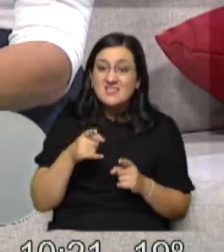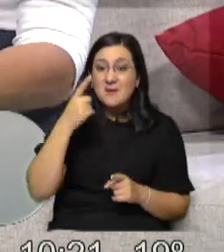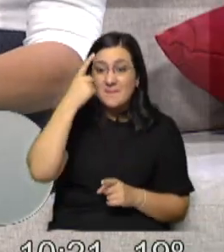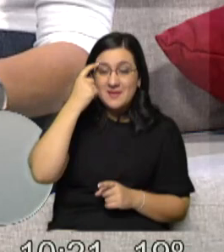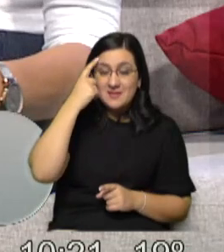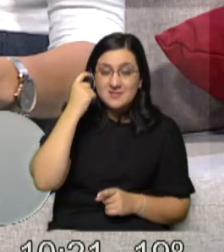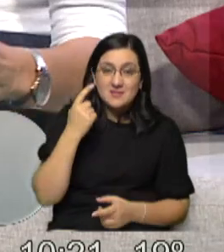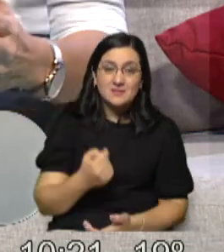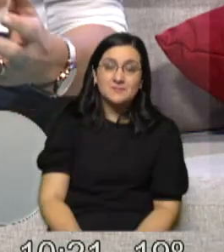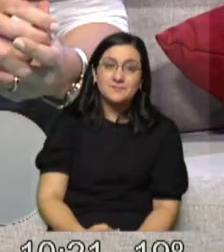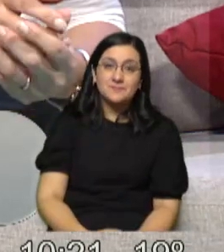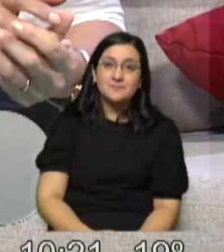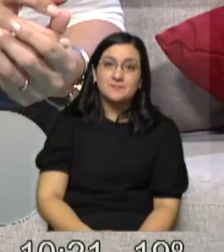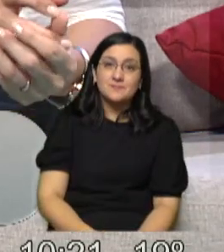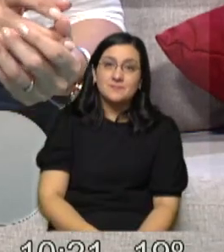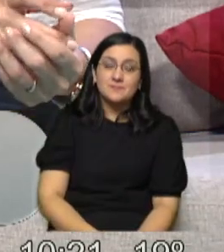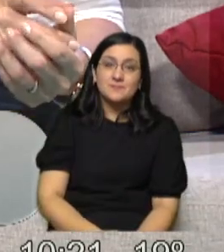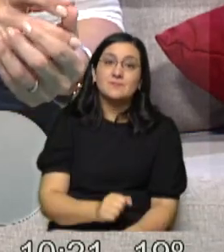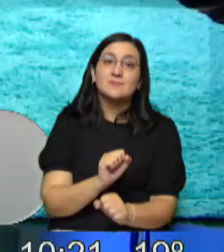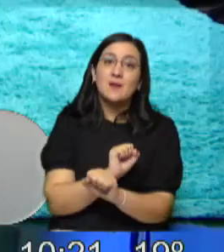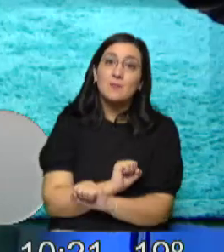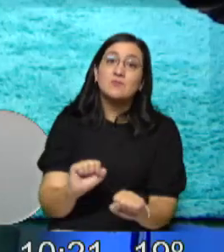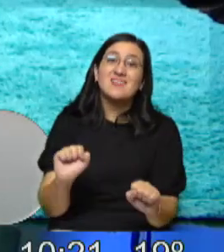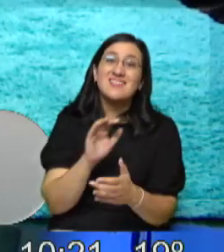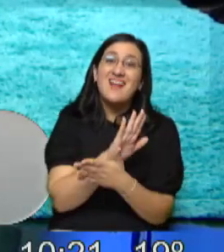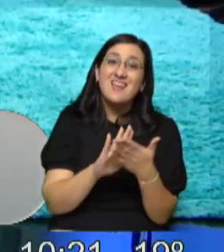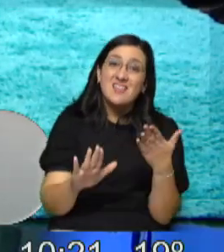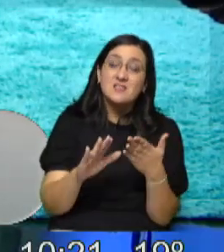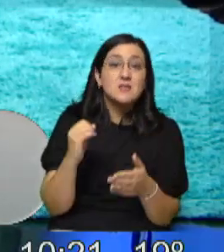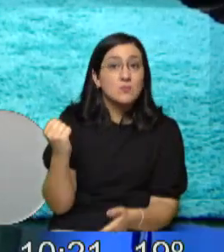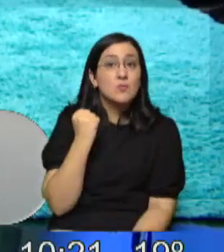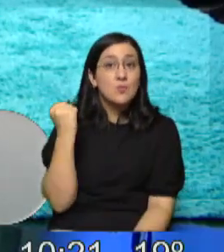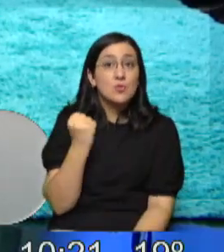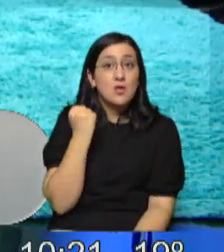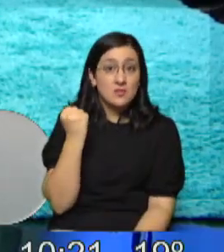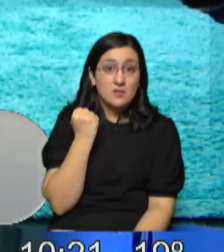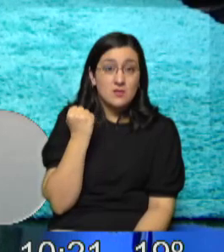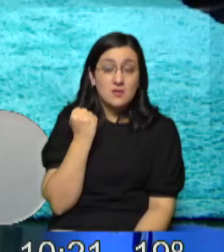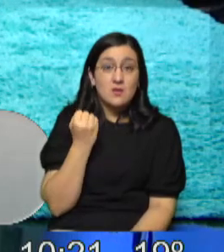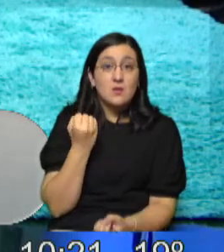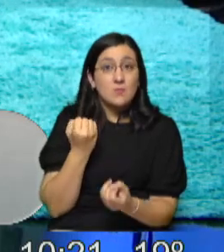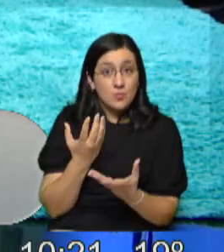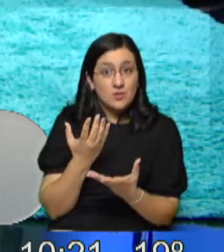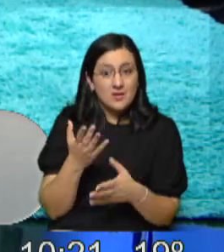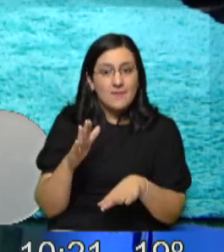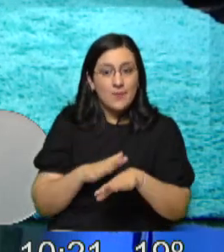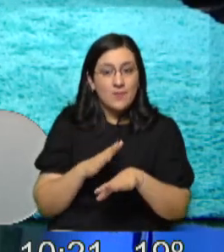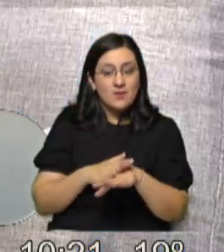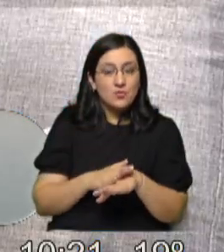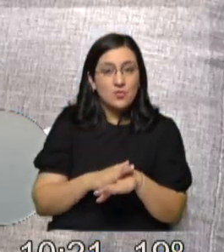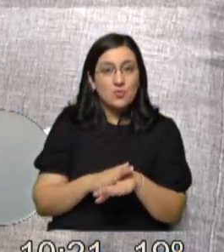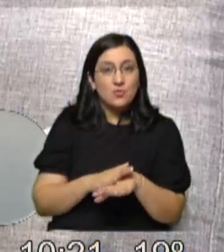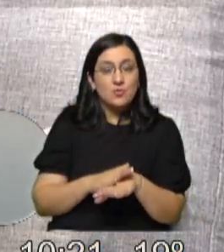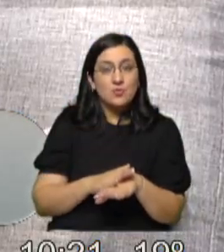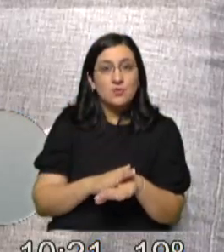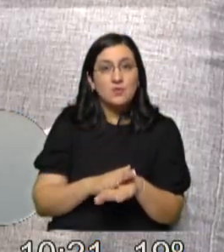ese encuentro con esa persona. La posibilidad de que sea gratis también me parece que es importante, porque es otra arista que a la hora de prejuzgar